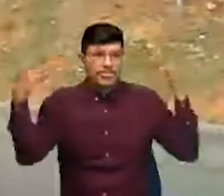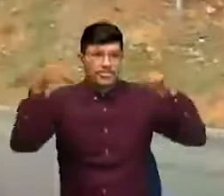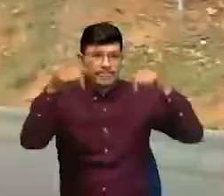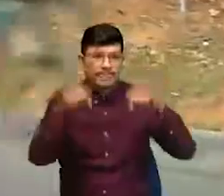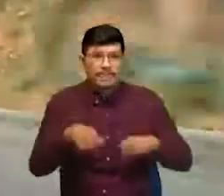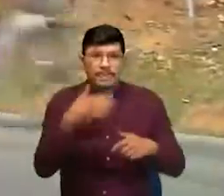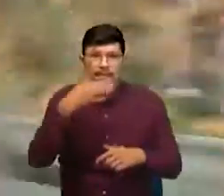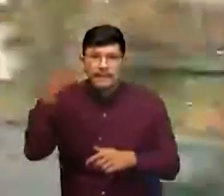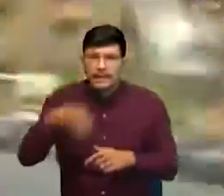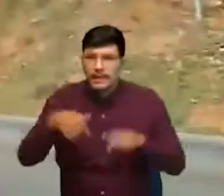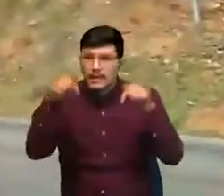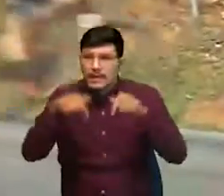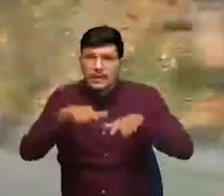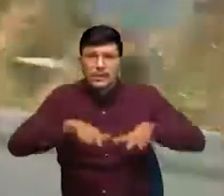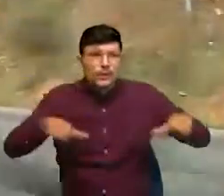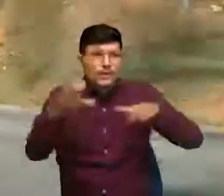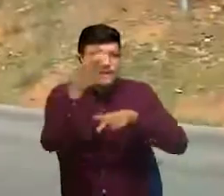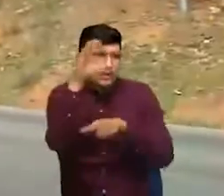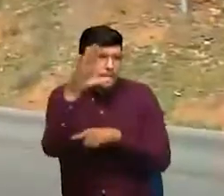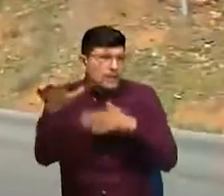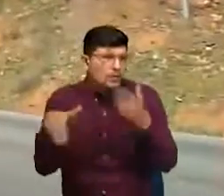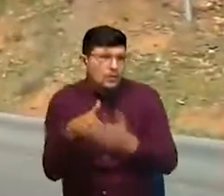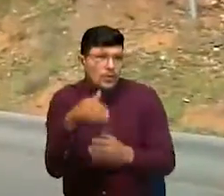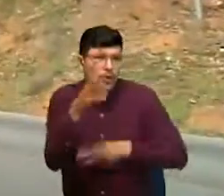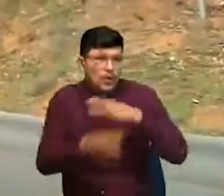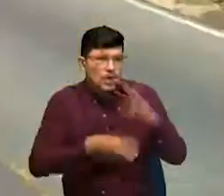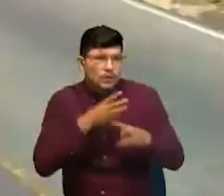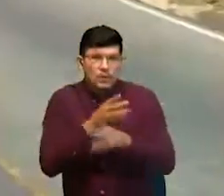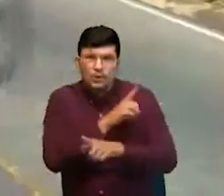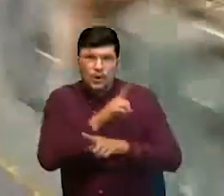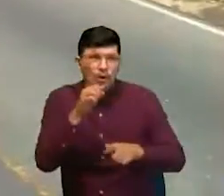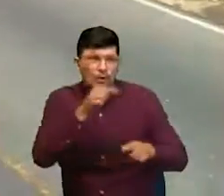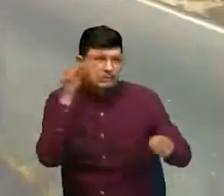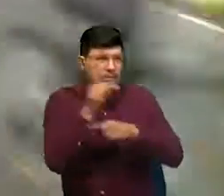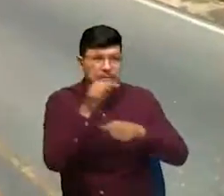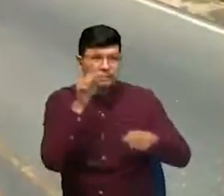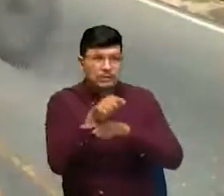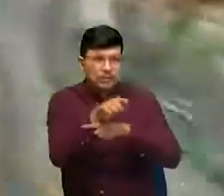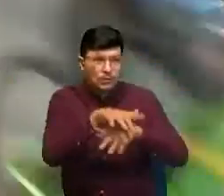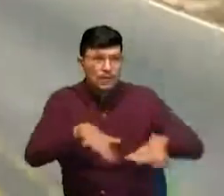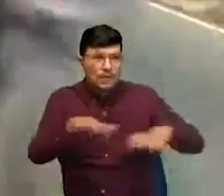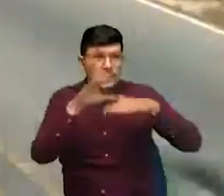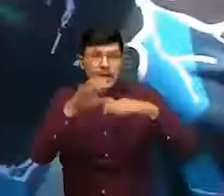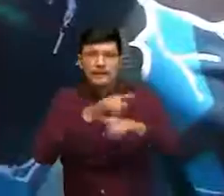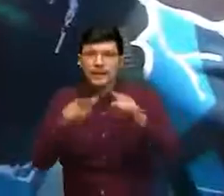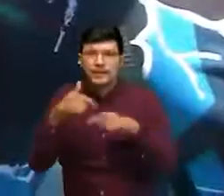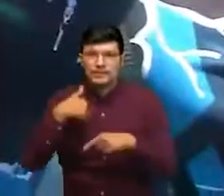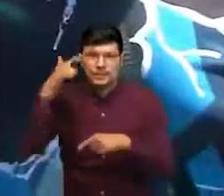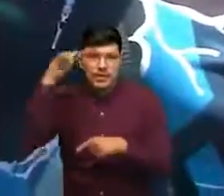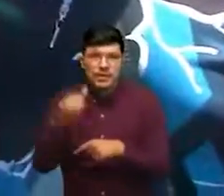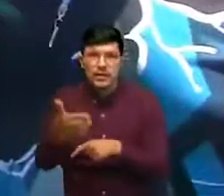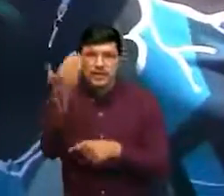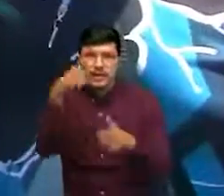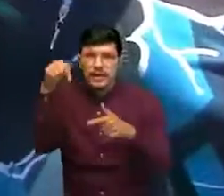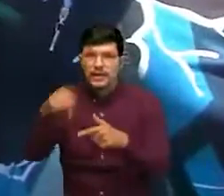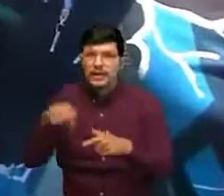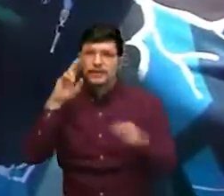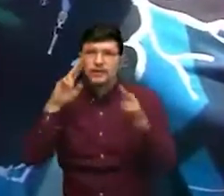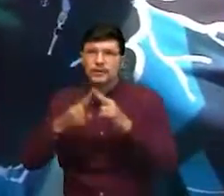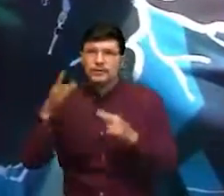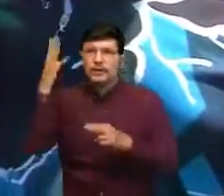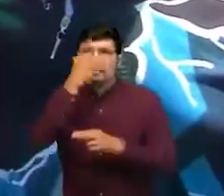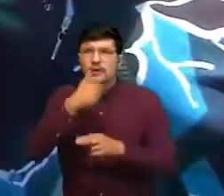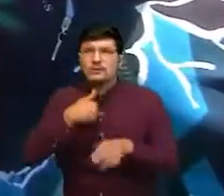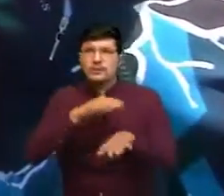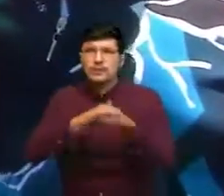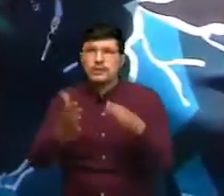de Colombia que todo el mundo no se habla muy bien, pero yo creo que tienen que venir a conocerla. Es una experiencia muy bonita y quiero invitar